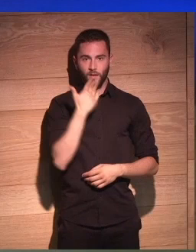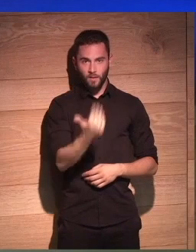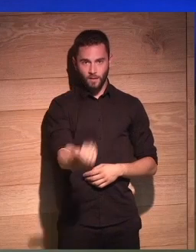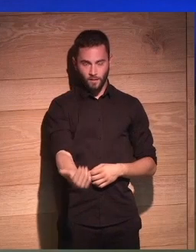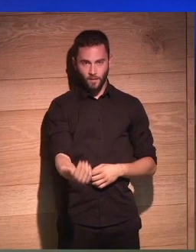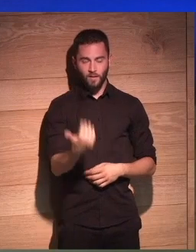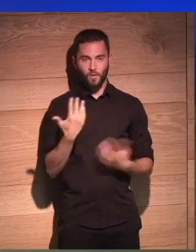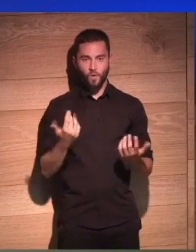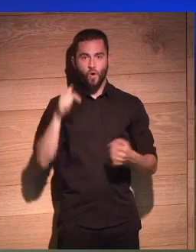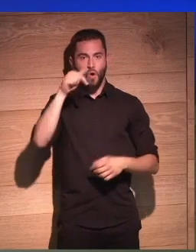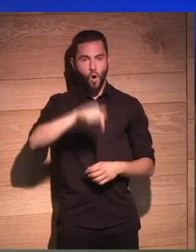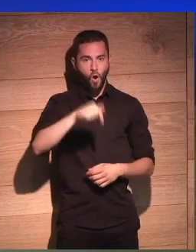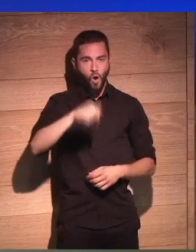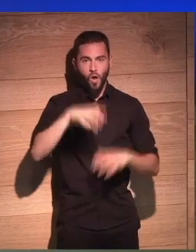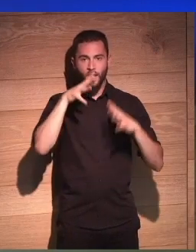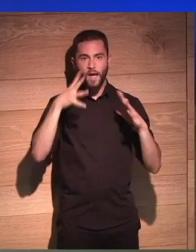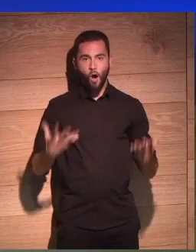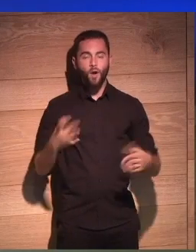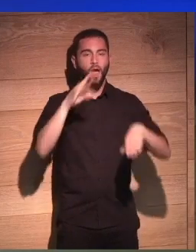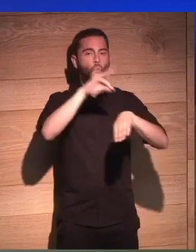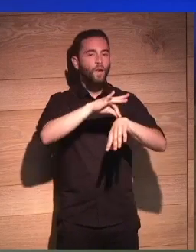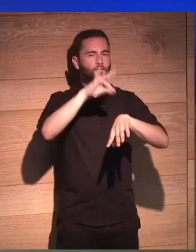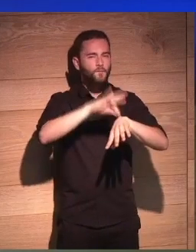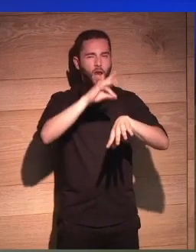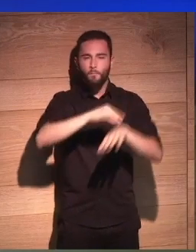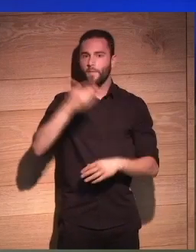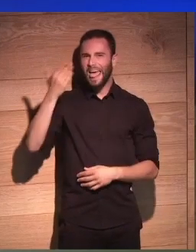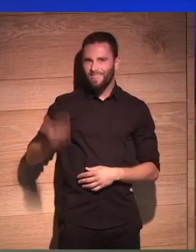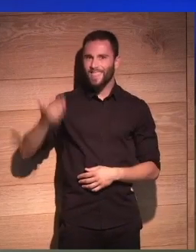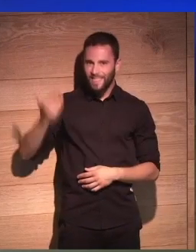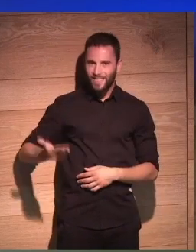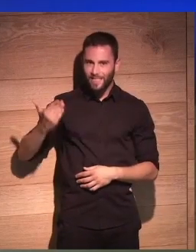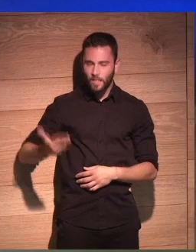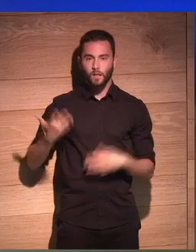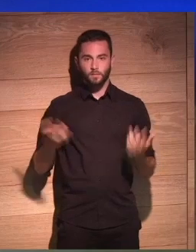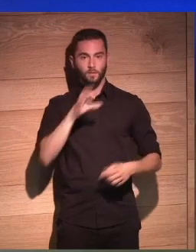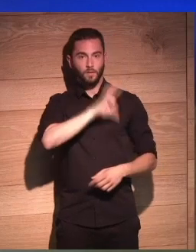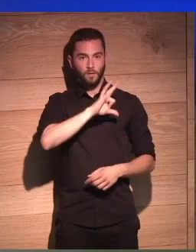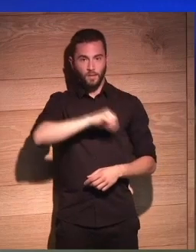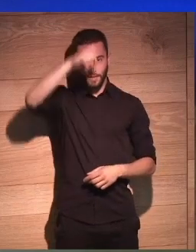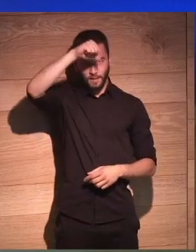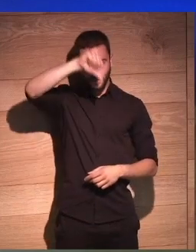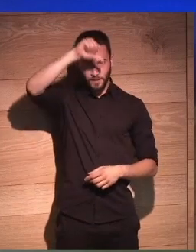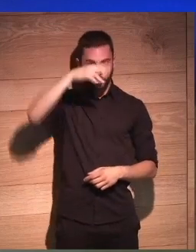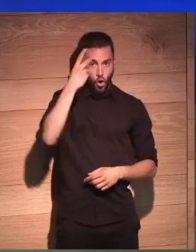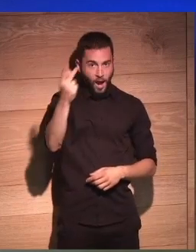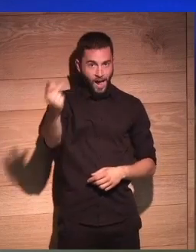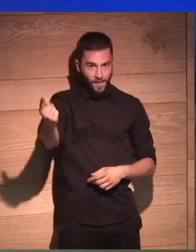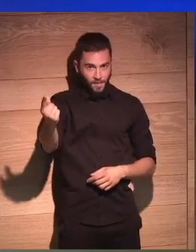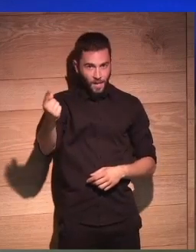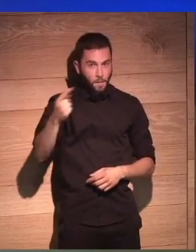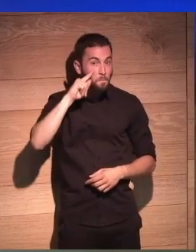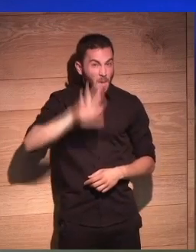bueno, es hoy en día una de las enfermedades más importantes que hay. Sí. El señor Alzheimer vivió,